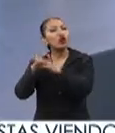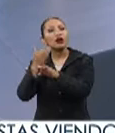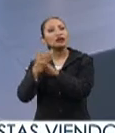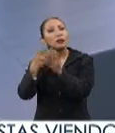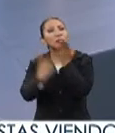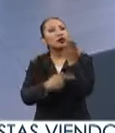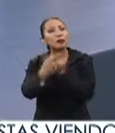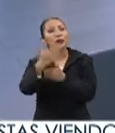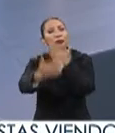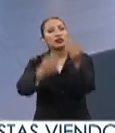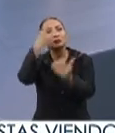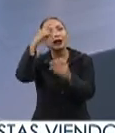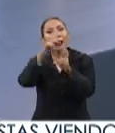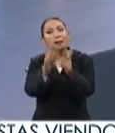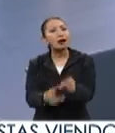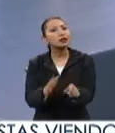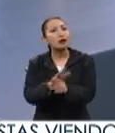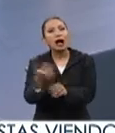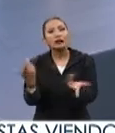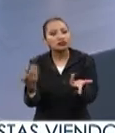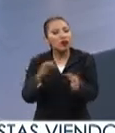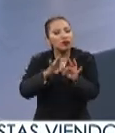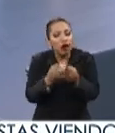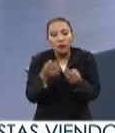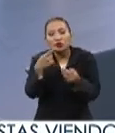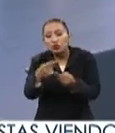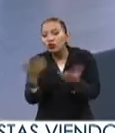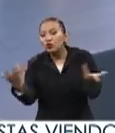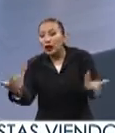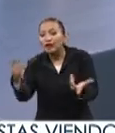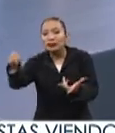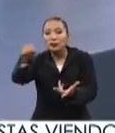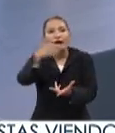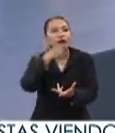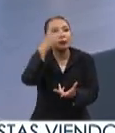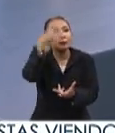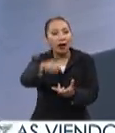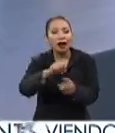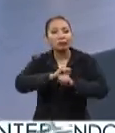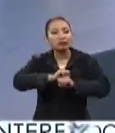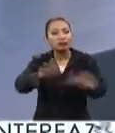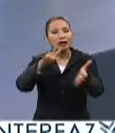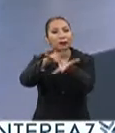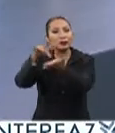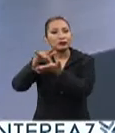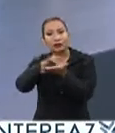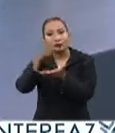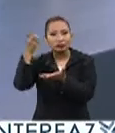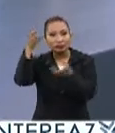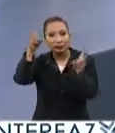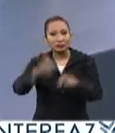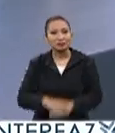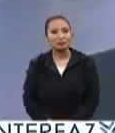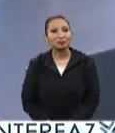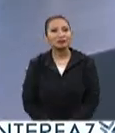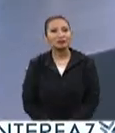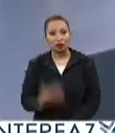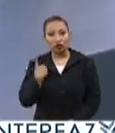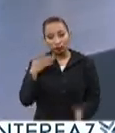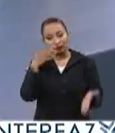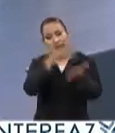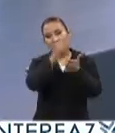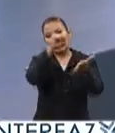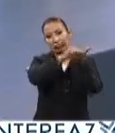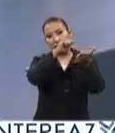este programa Pasos para la Paz? Es decir, ¿cuál es el mecanismo que ustedes utilizan para apoyar en este sentido? Pues mira, vamos y